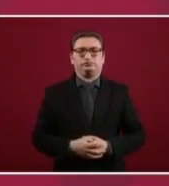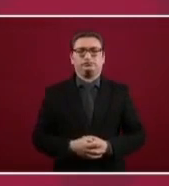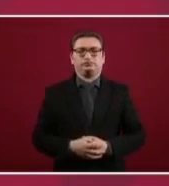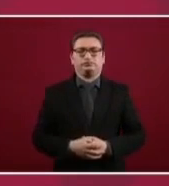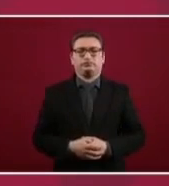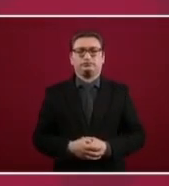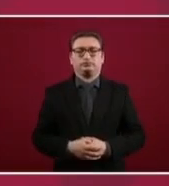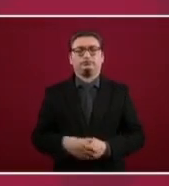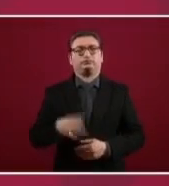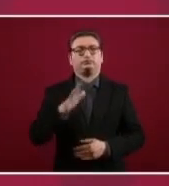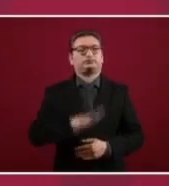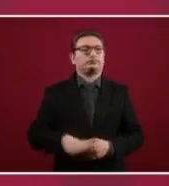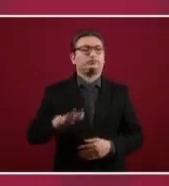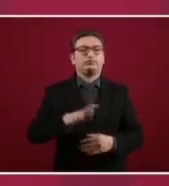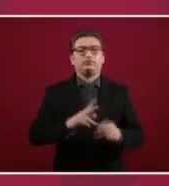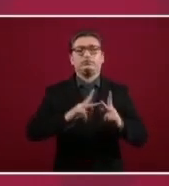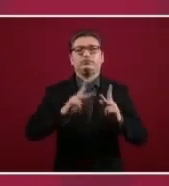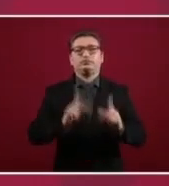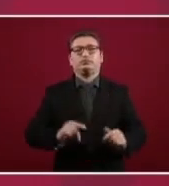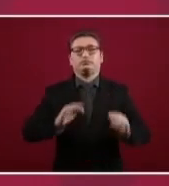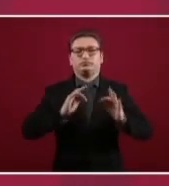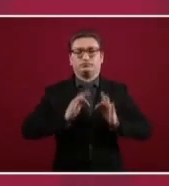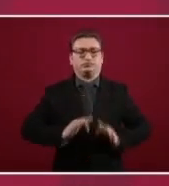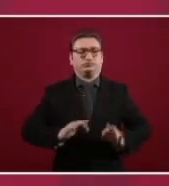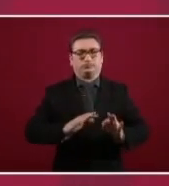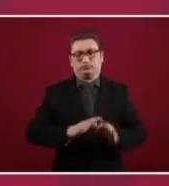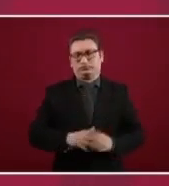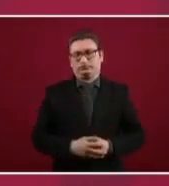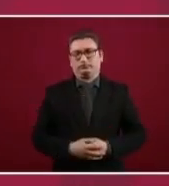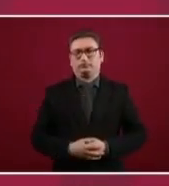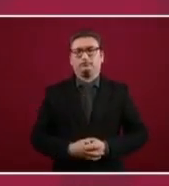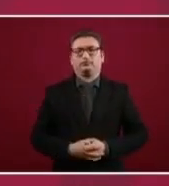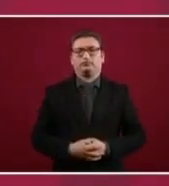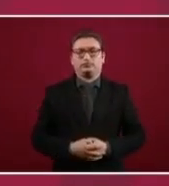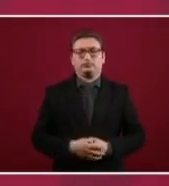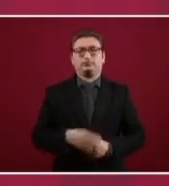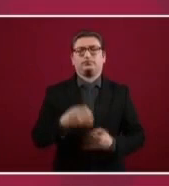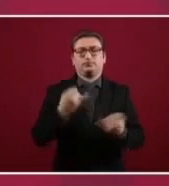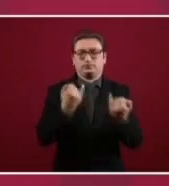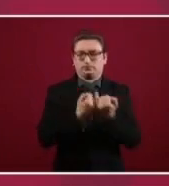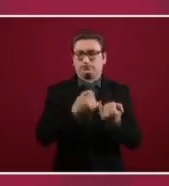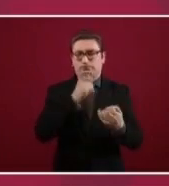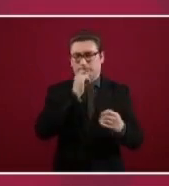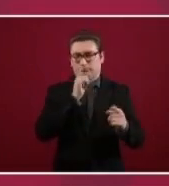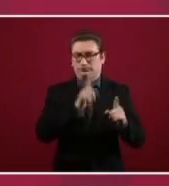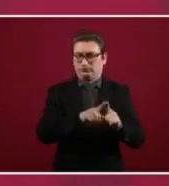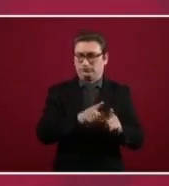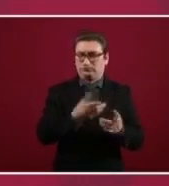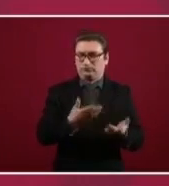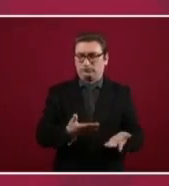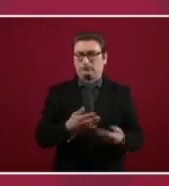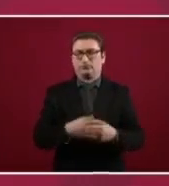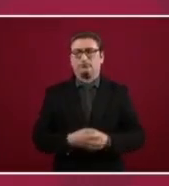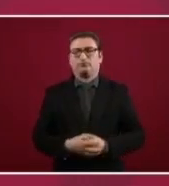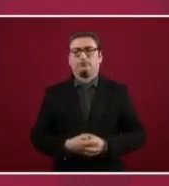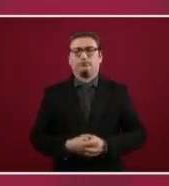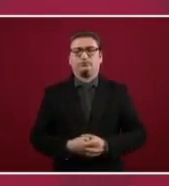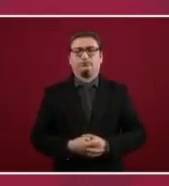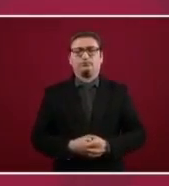garantizando la paz la tranquilidad y al mismo tiempo también